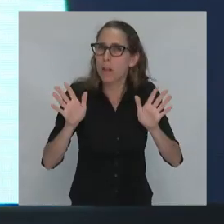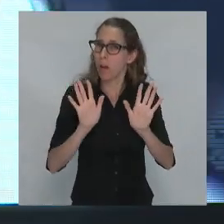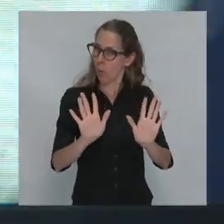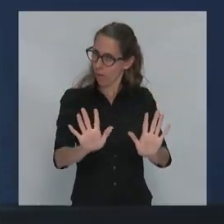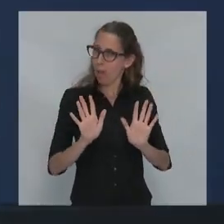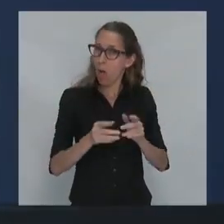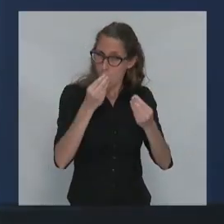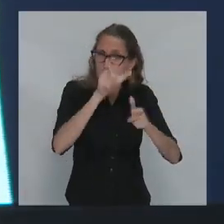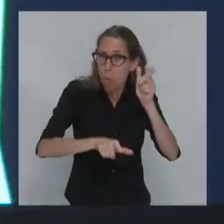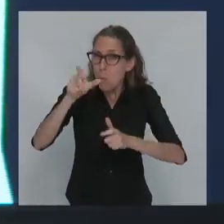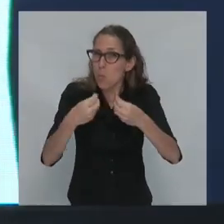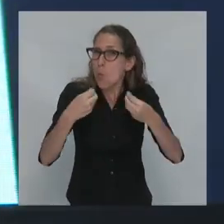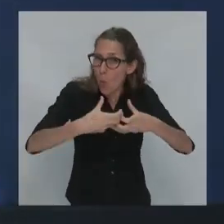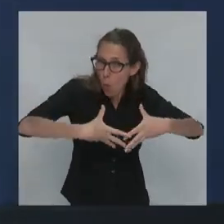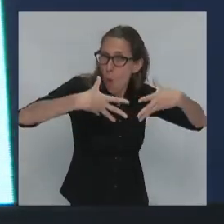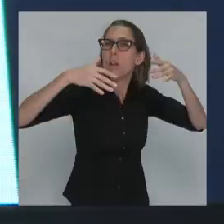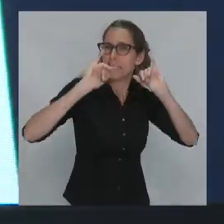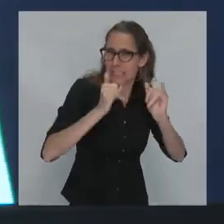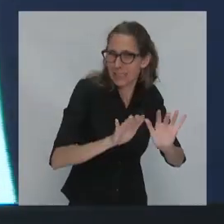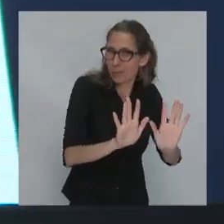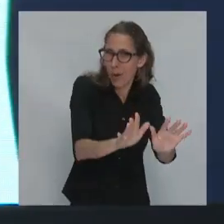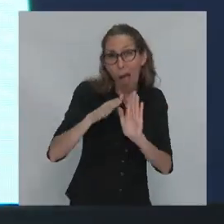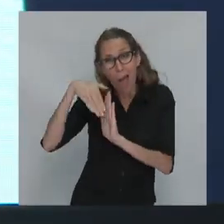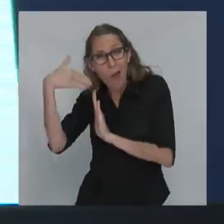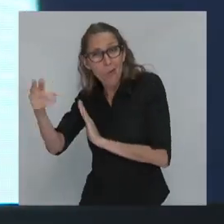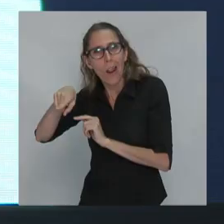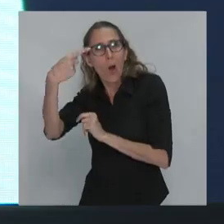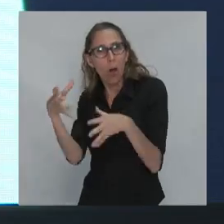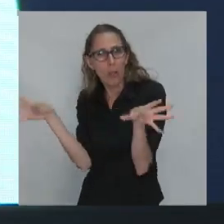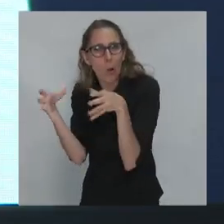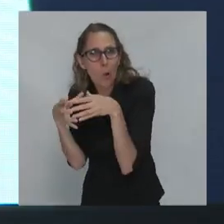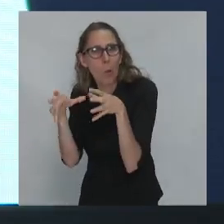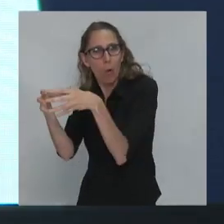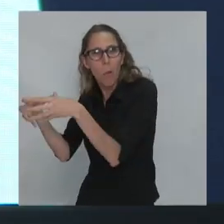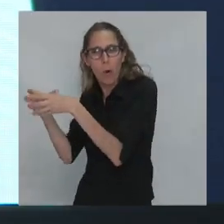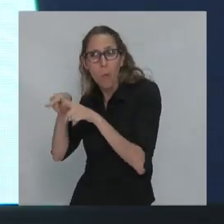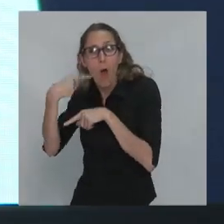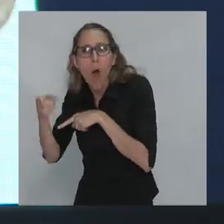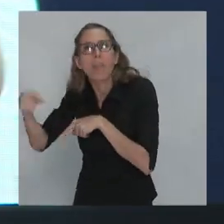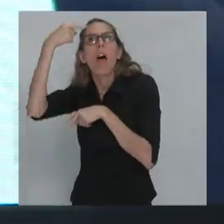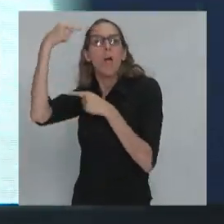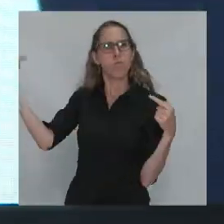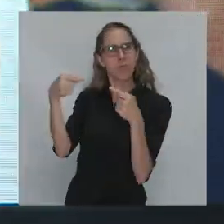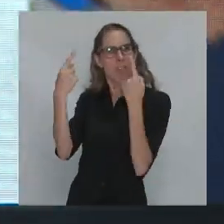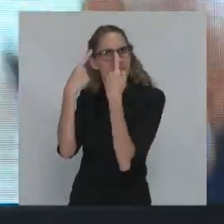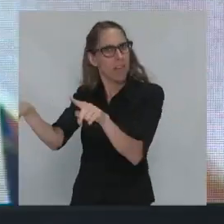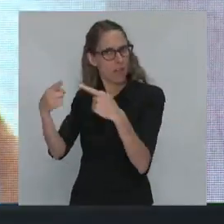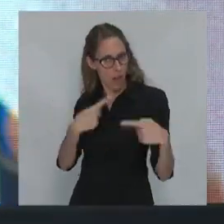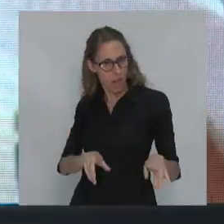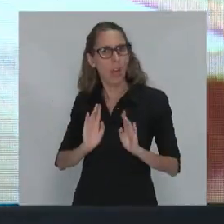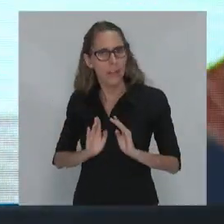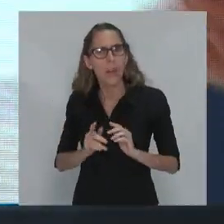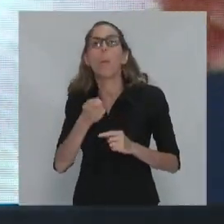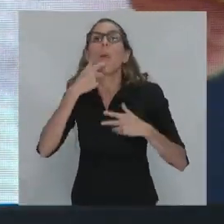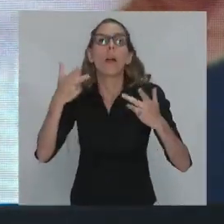confundirnos. Allá afuera hay otros foros, hay otros espacios donde se está sosteniendo lo contrario, entre otros